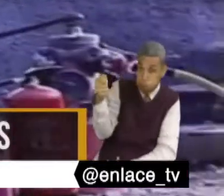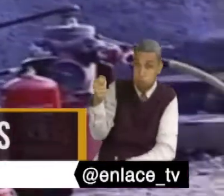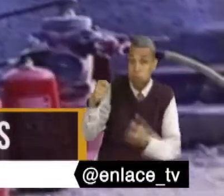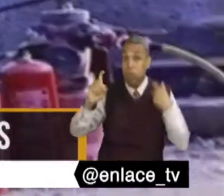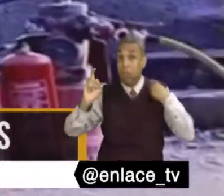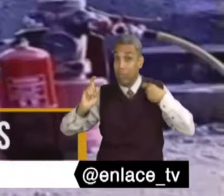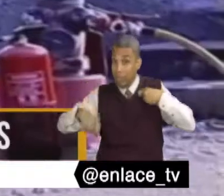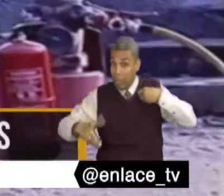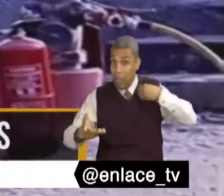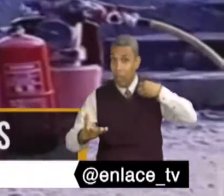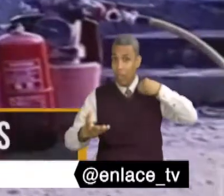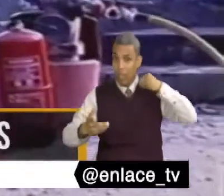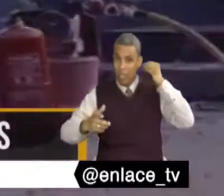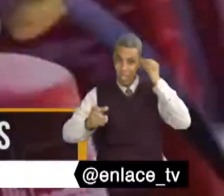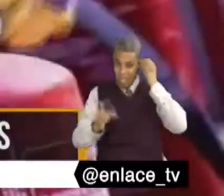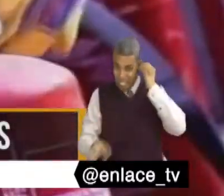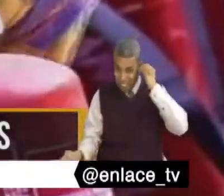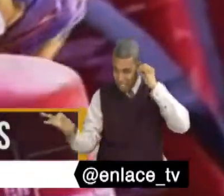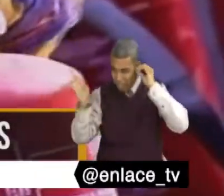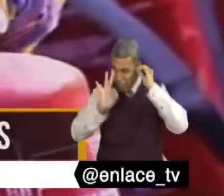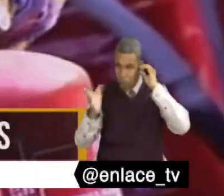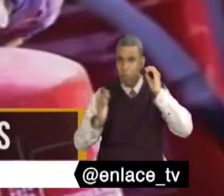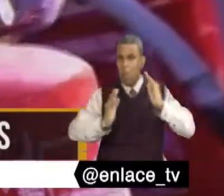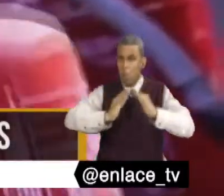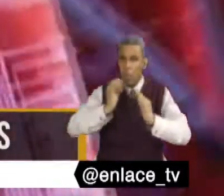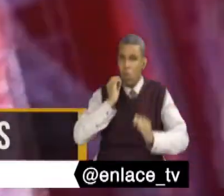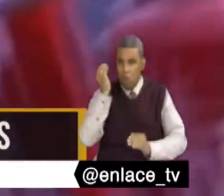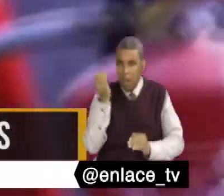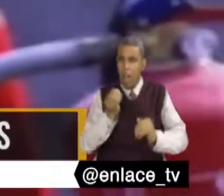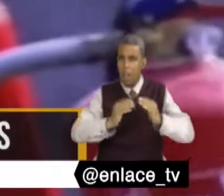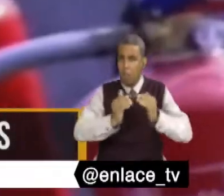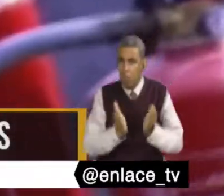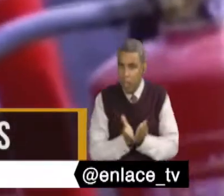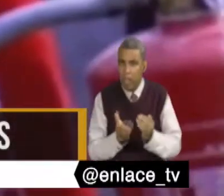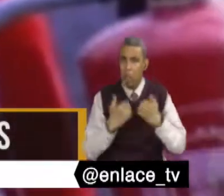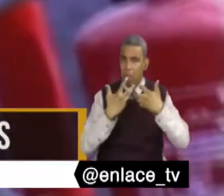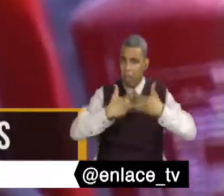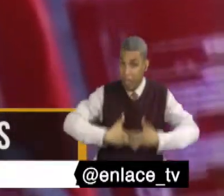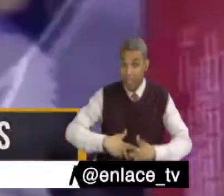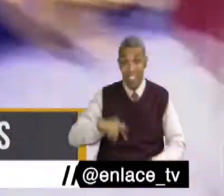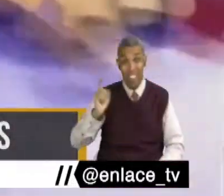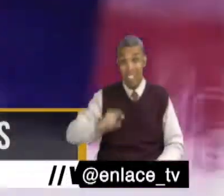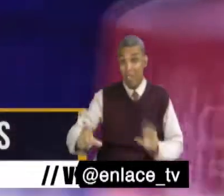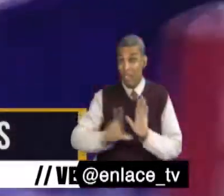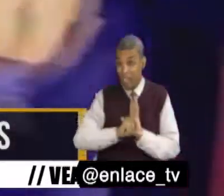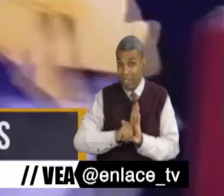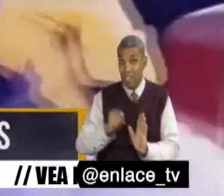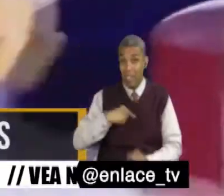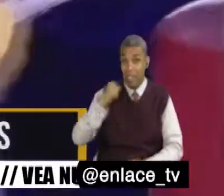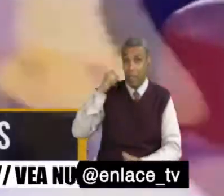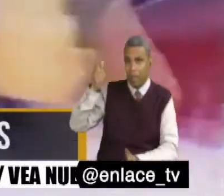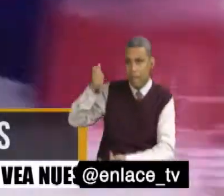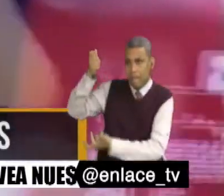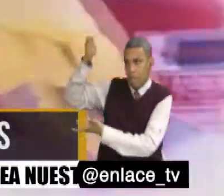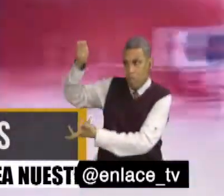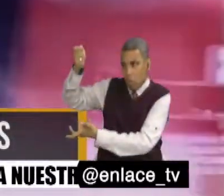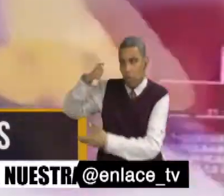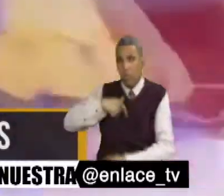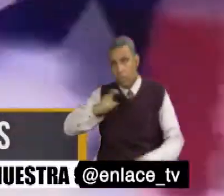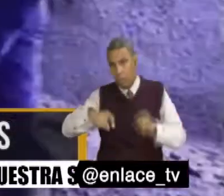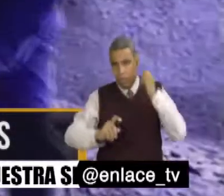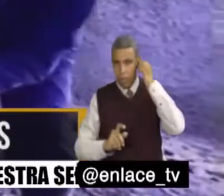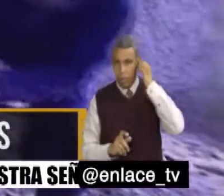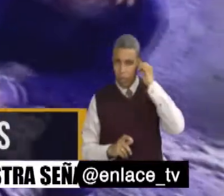sitio donde pueda haber riesgo de incendio, que son exigidos como regla de seguridad y cientos de empresas las producen en la actualidad. La